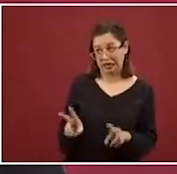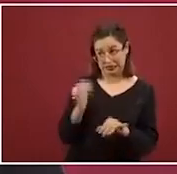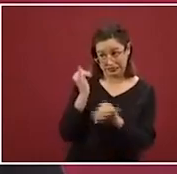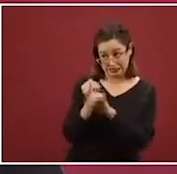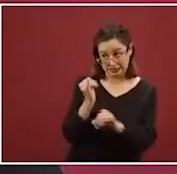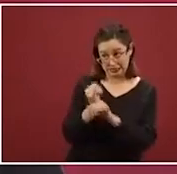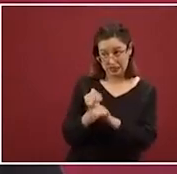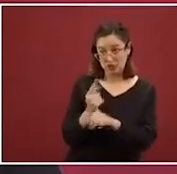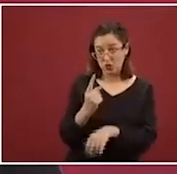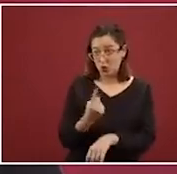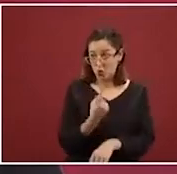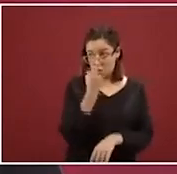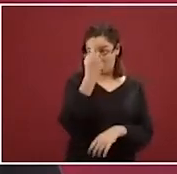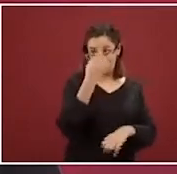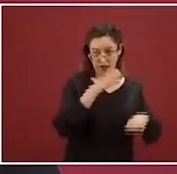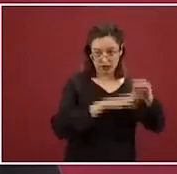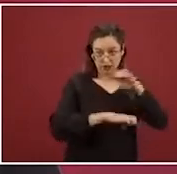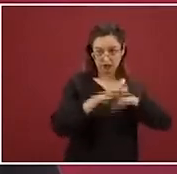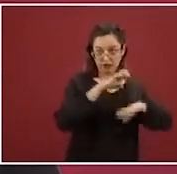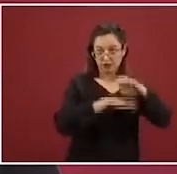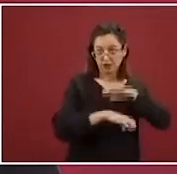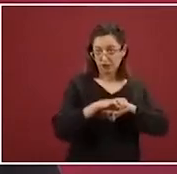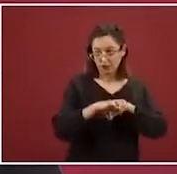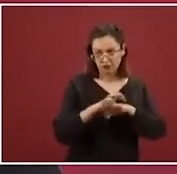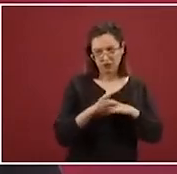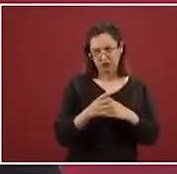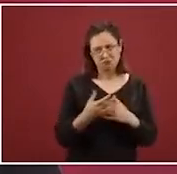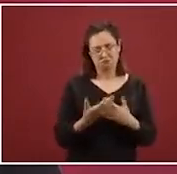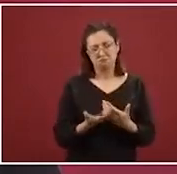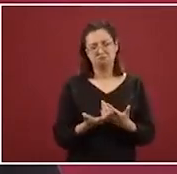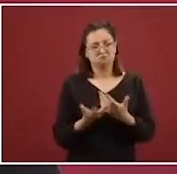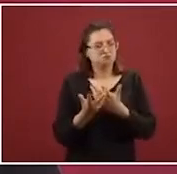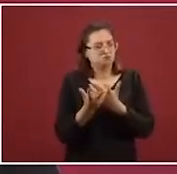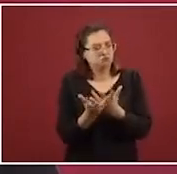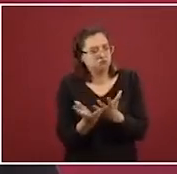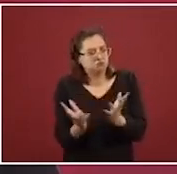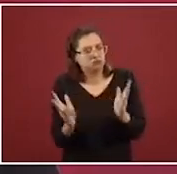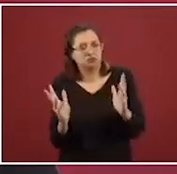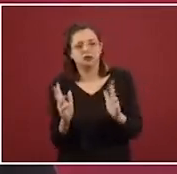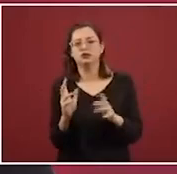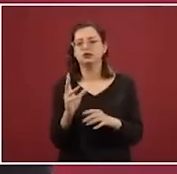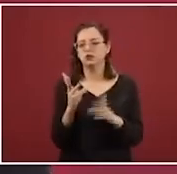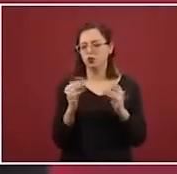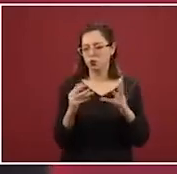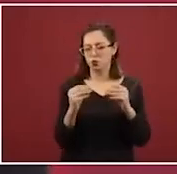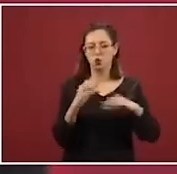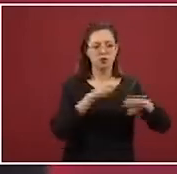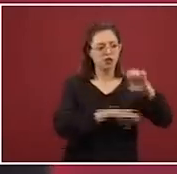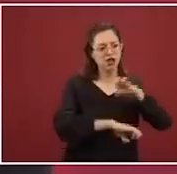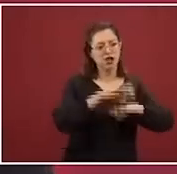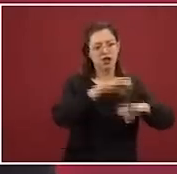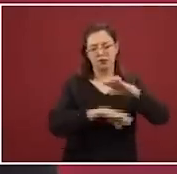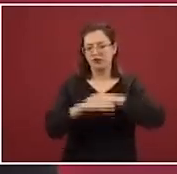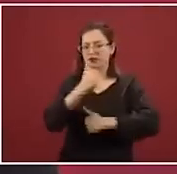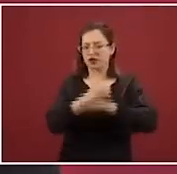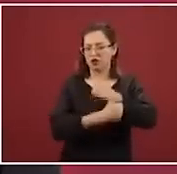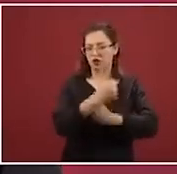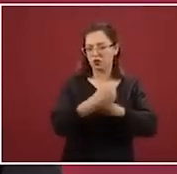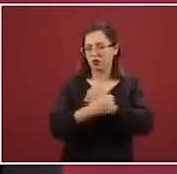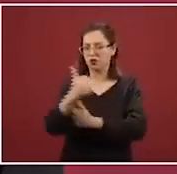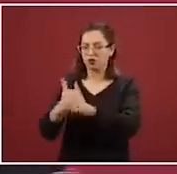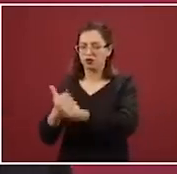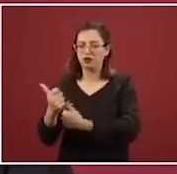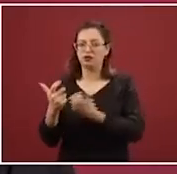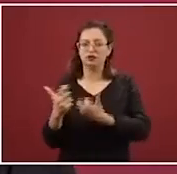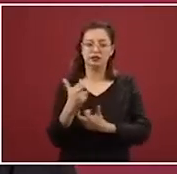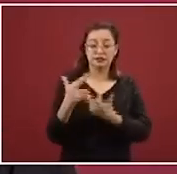del internet ni un oligopolio. Hay una muy buena competencia, lo que pasa es que la competencia ahí ya no es regional